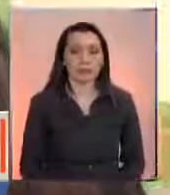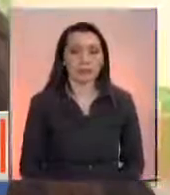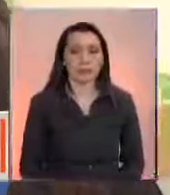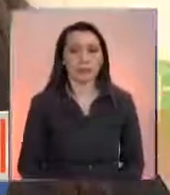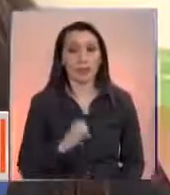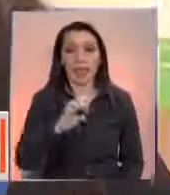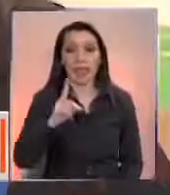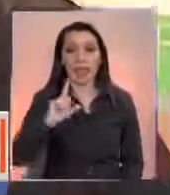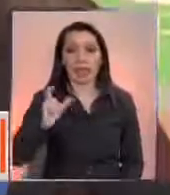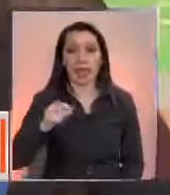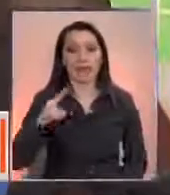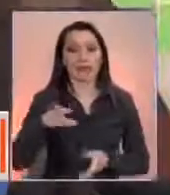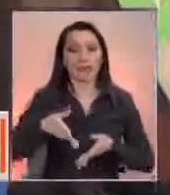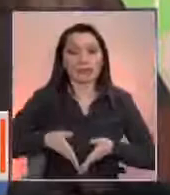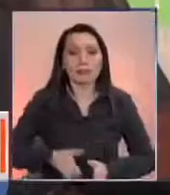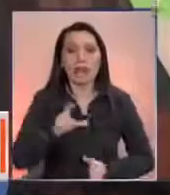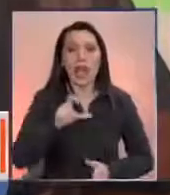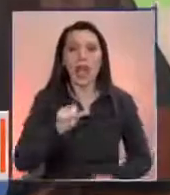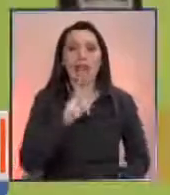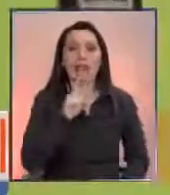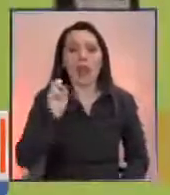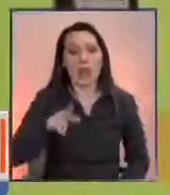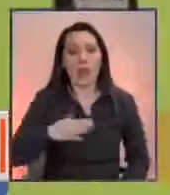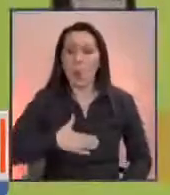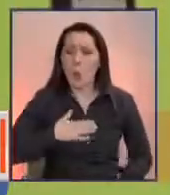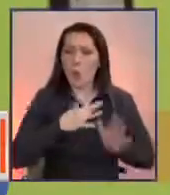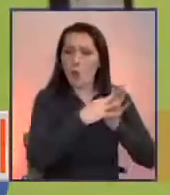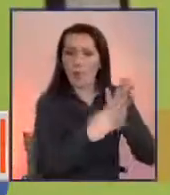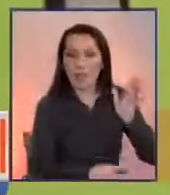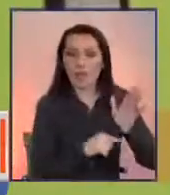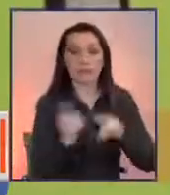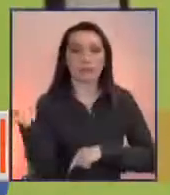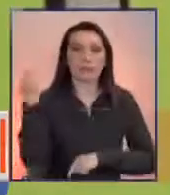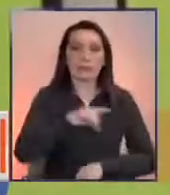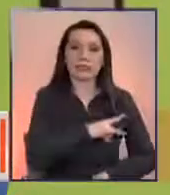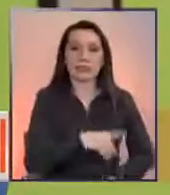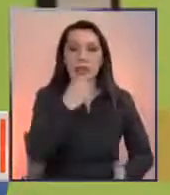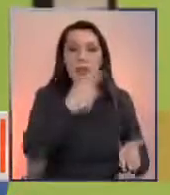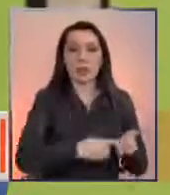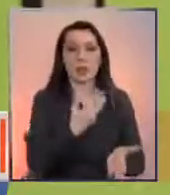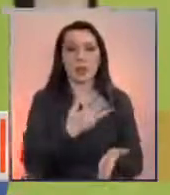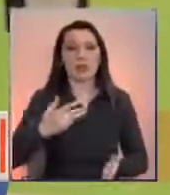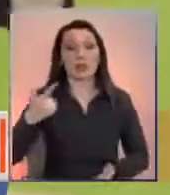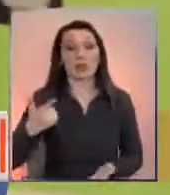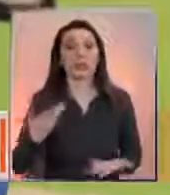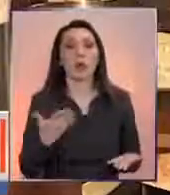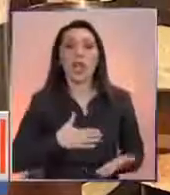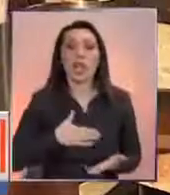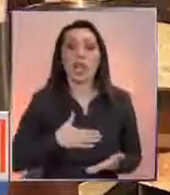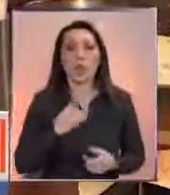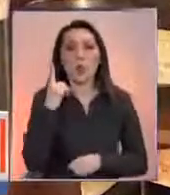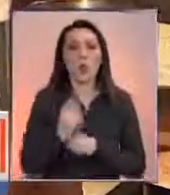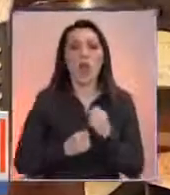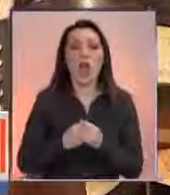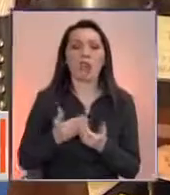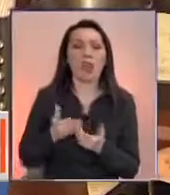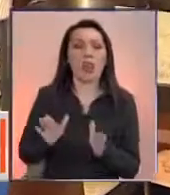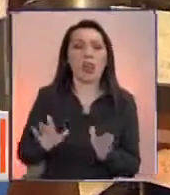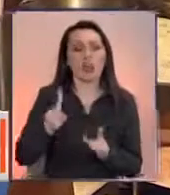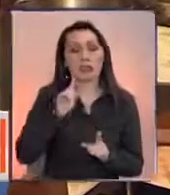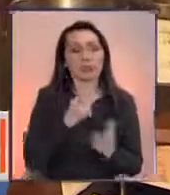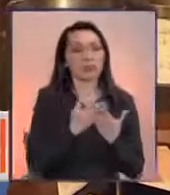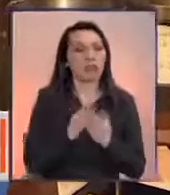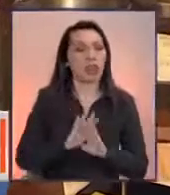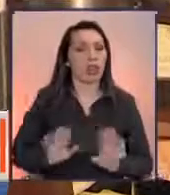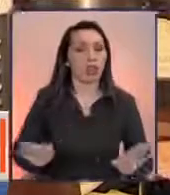Edgar es catalán, hincha acérrimo del Barcelona. Llegó a Chile en 1997 porque se quería tomar un año sabático y escogió nuestro